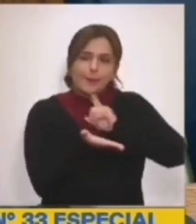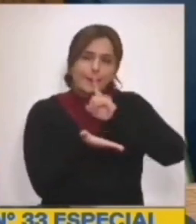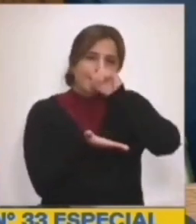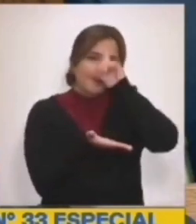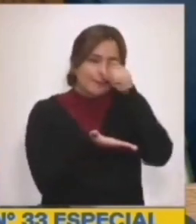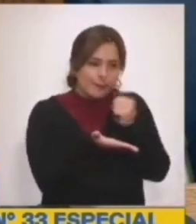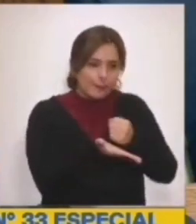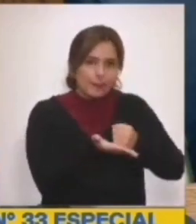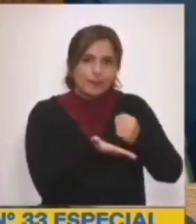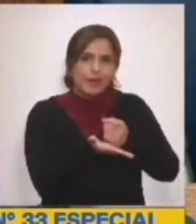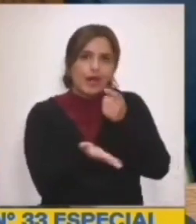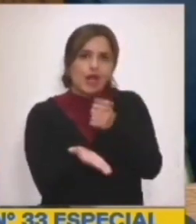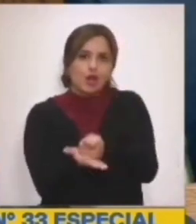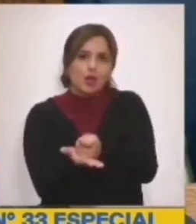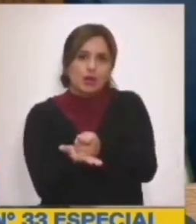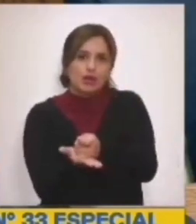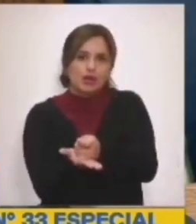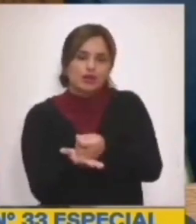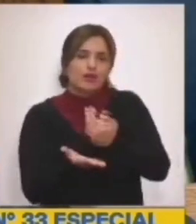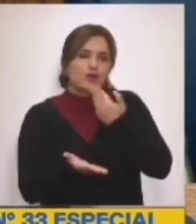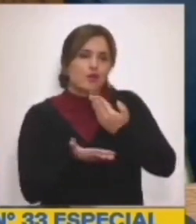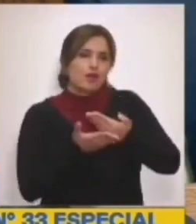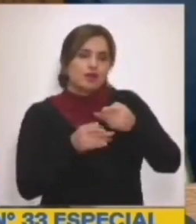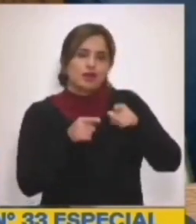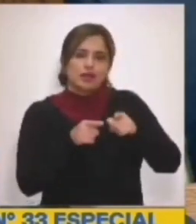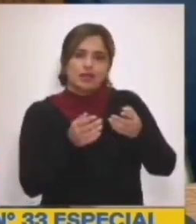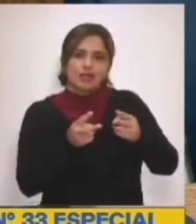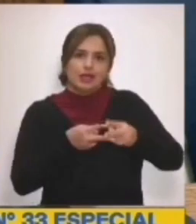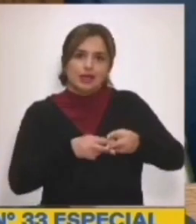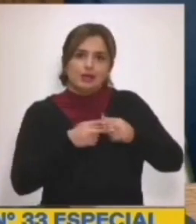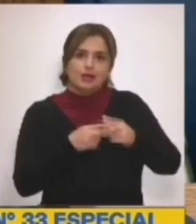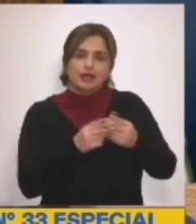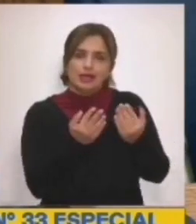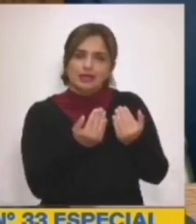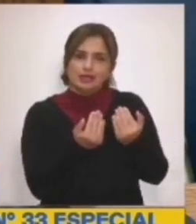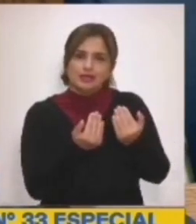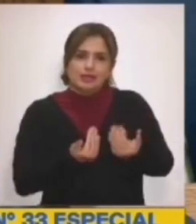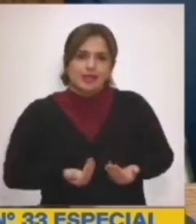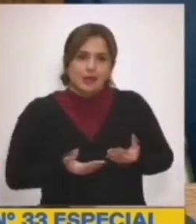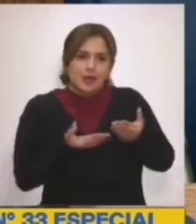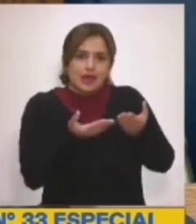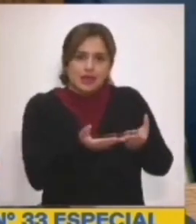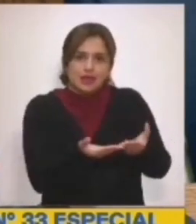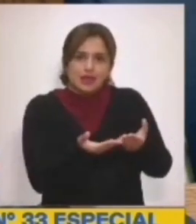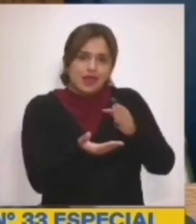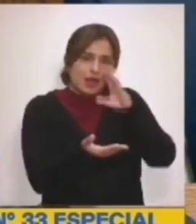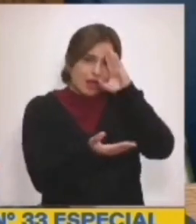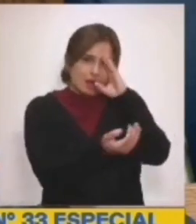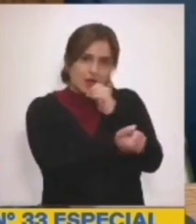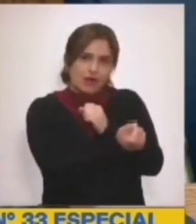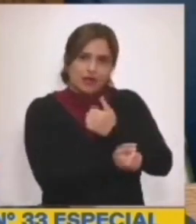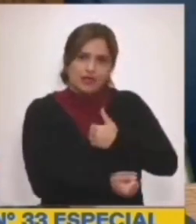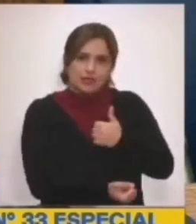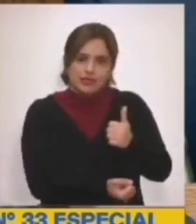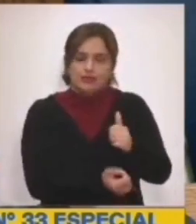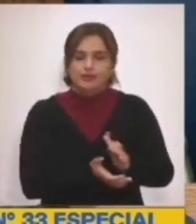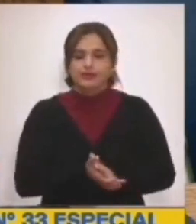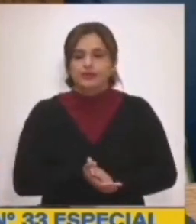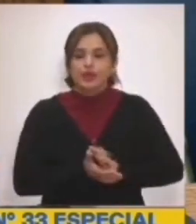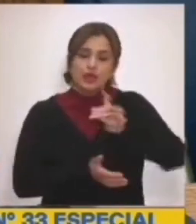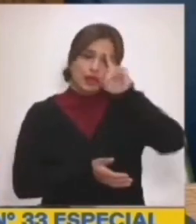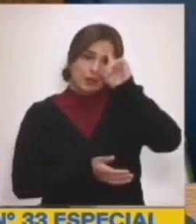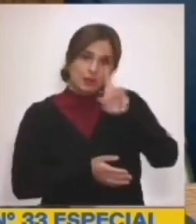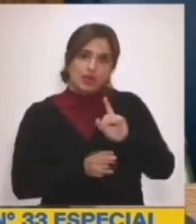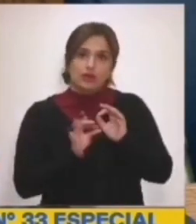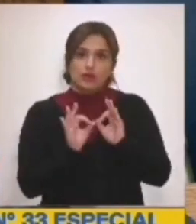al sistema de compra cuando aquí estamos hablando del equipamiento necesario a nuestras policías pero particularmente señor presidente por